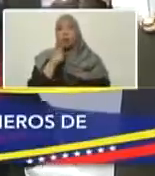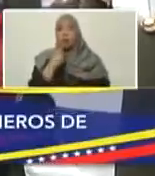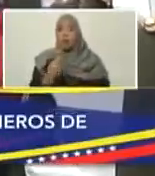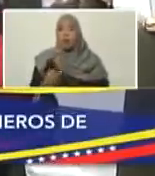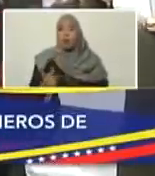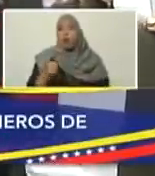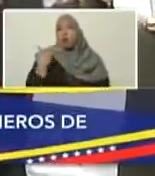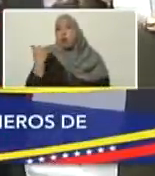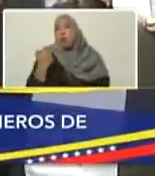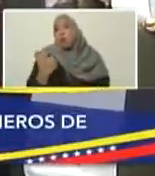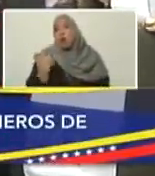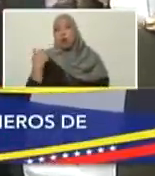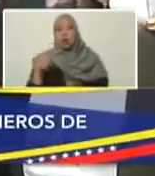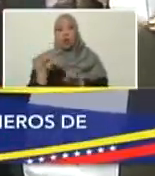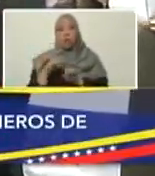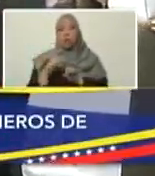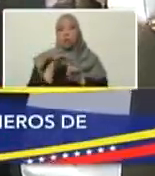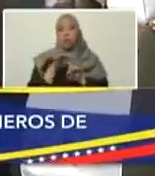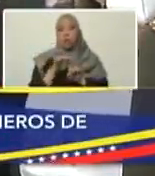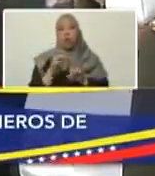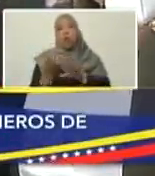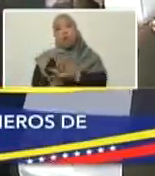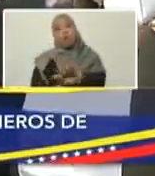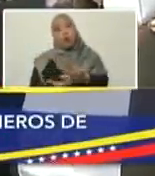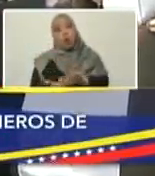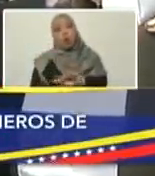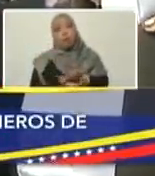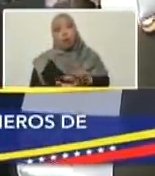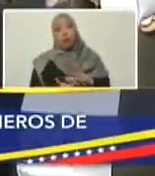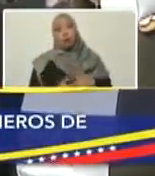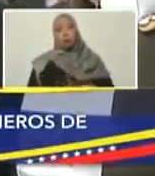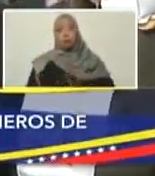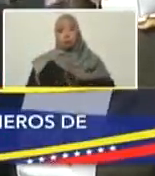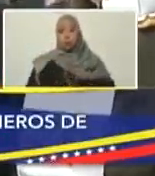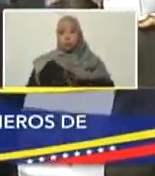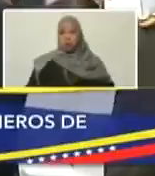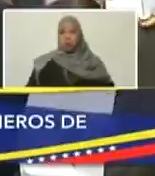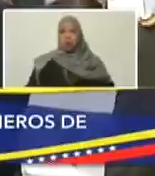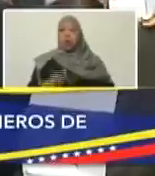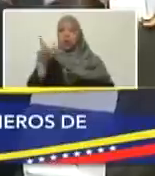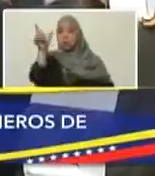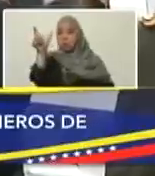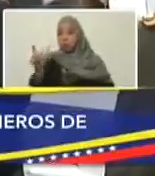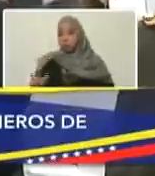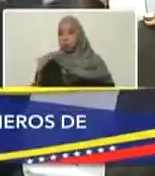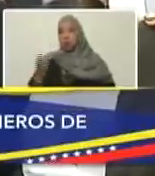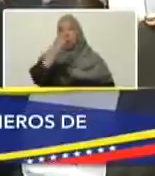frente a cualquier circunstancia, general en jefe Vladimir